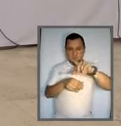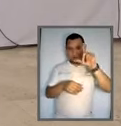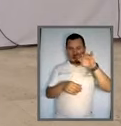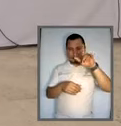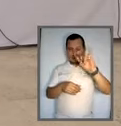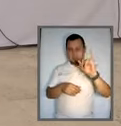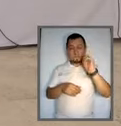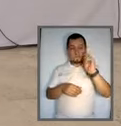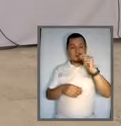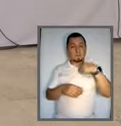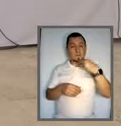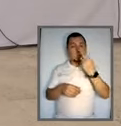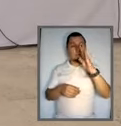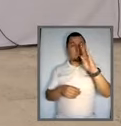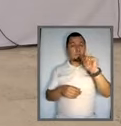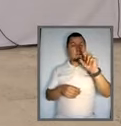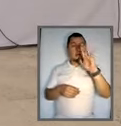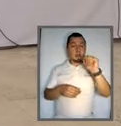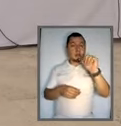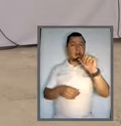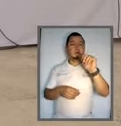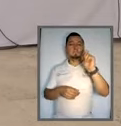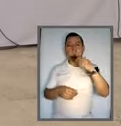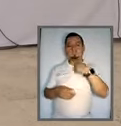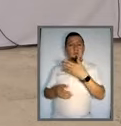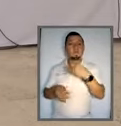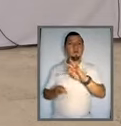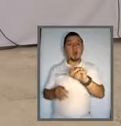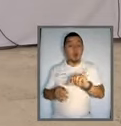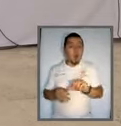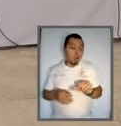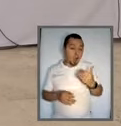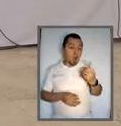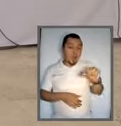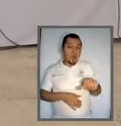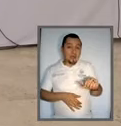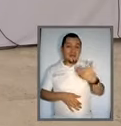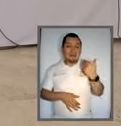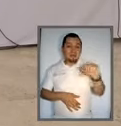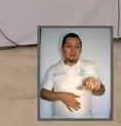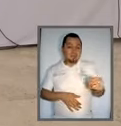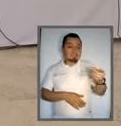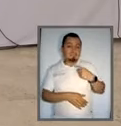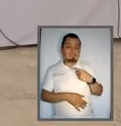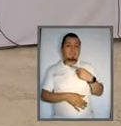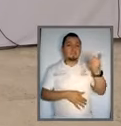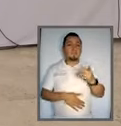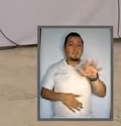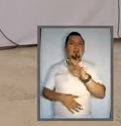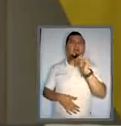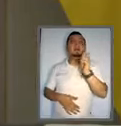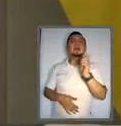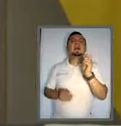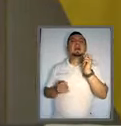Lomelí. Le voy a encargar a Bárbara Casillas, es que fue ahorita antes de la rueda de prensa, pero le voy a encargar, ahorita aprovecho para decirle que primero sepamos qué